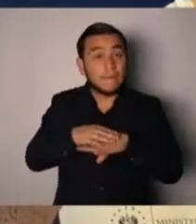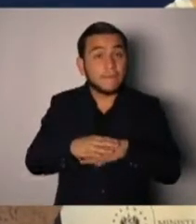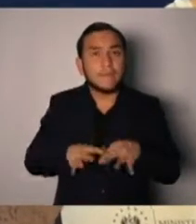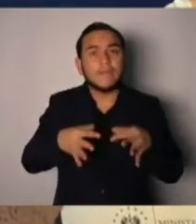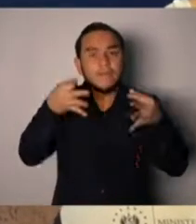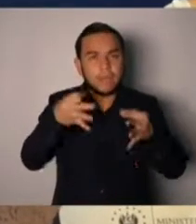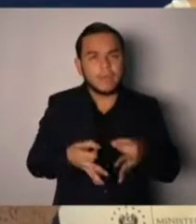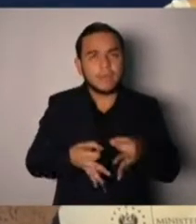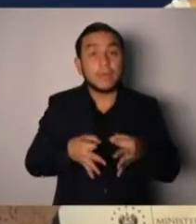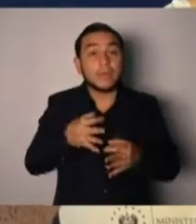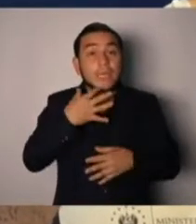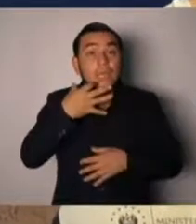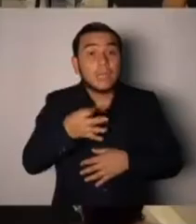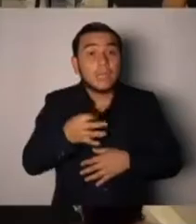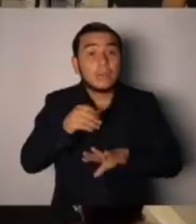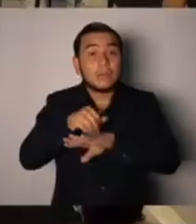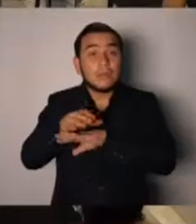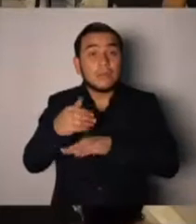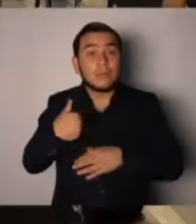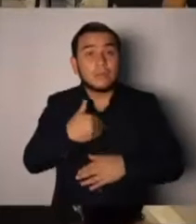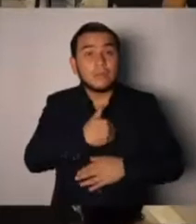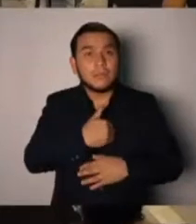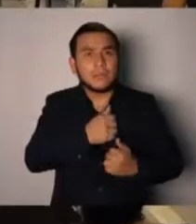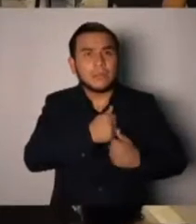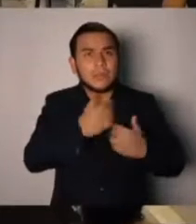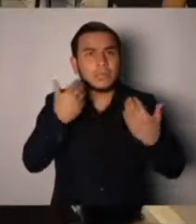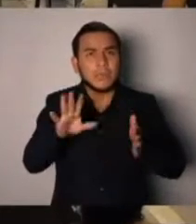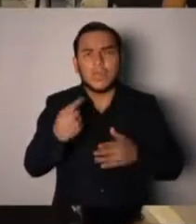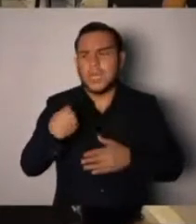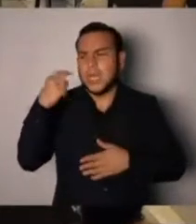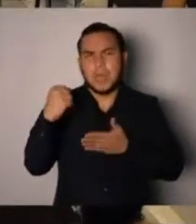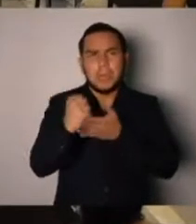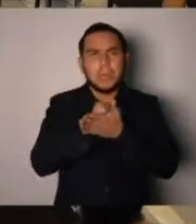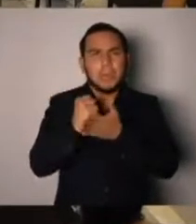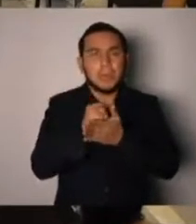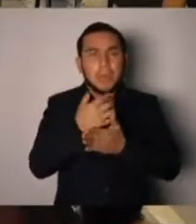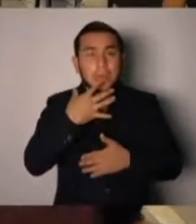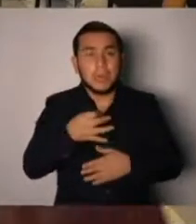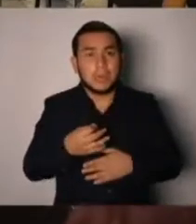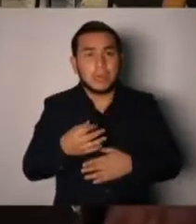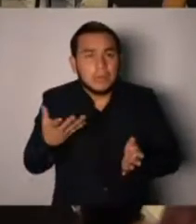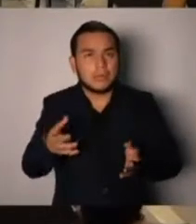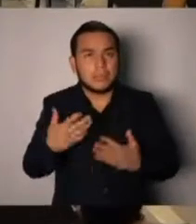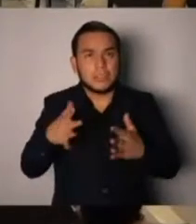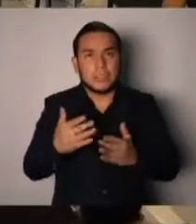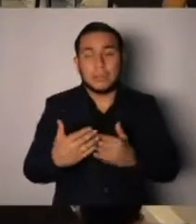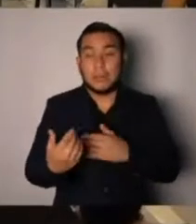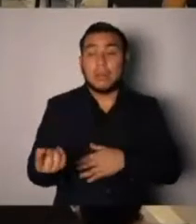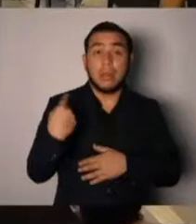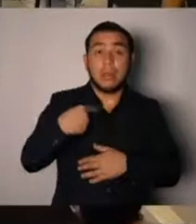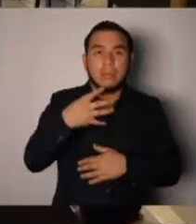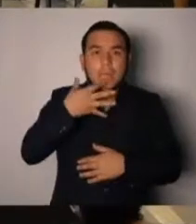y cuando el mandón me dice ministro no presidentes ayer lo borramos pero si no le había mandado la nota principio ya había dicho calidad o mandar